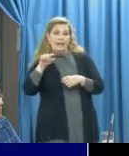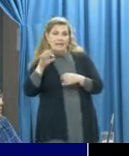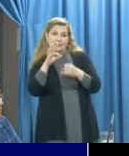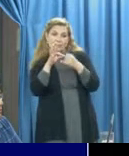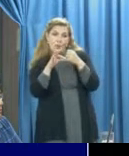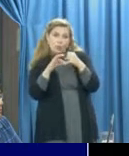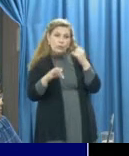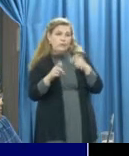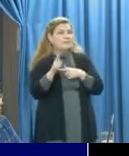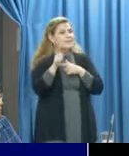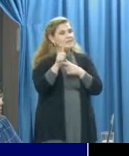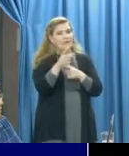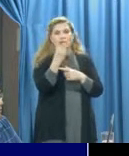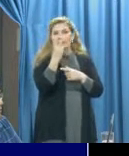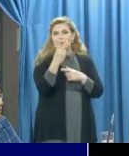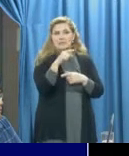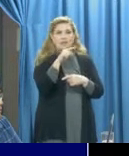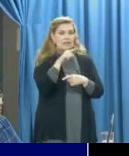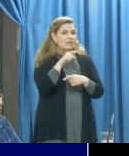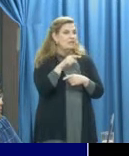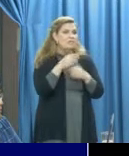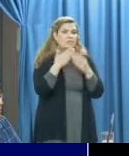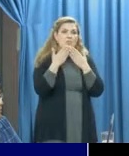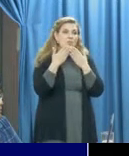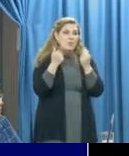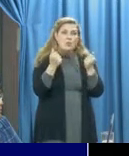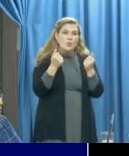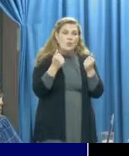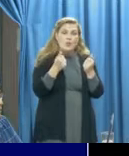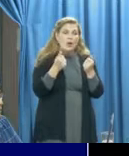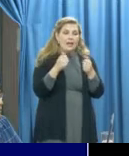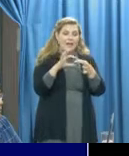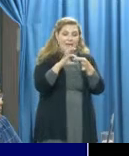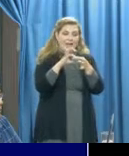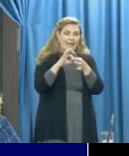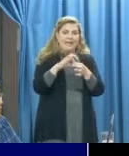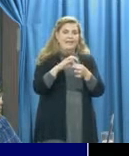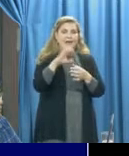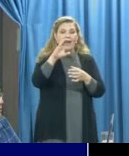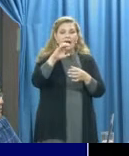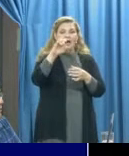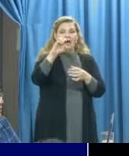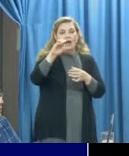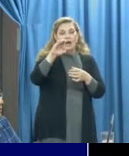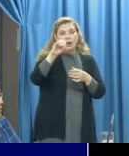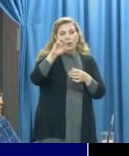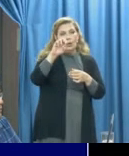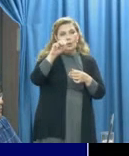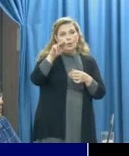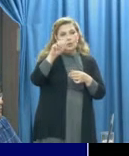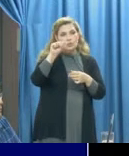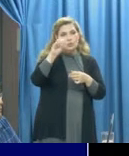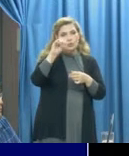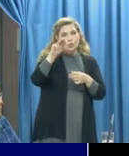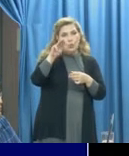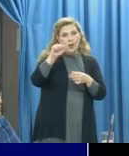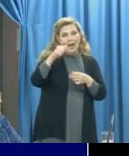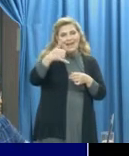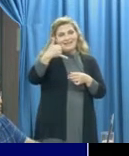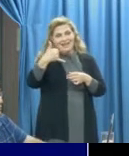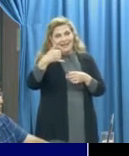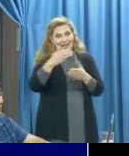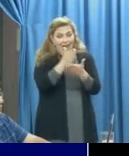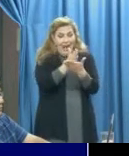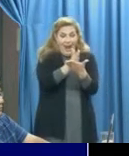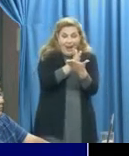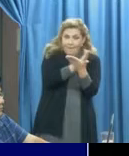siguen siendo 2 y aquí no se describían todavía las ligadas al Y, que es una. Hasta la fecha solo es una. La mitad de